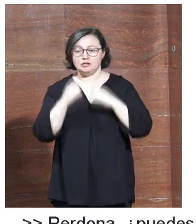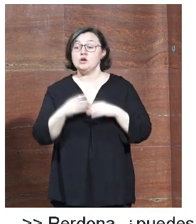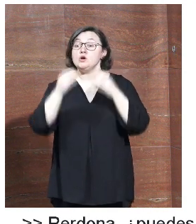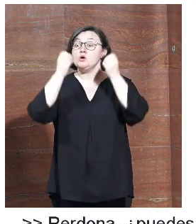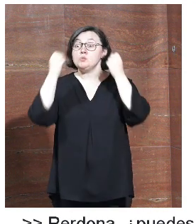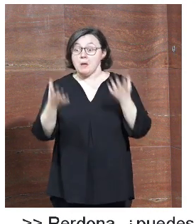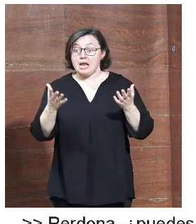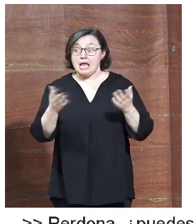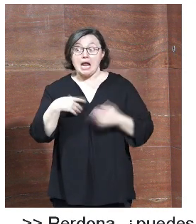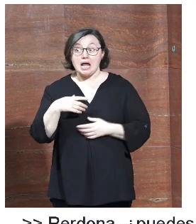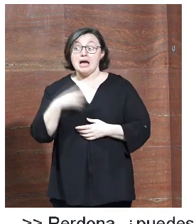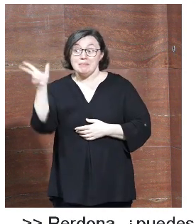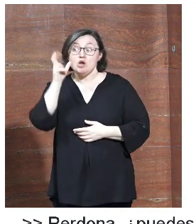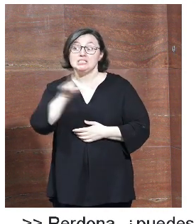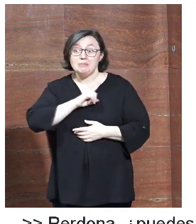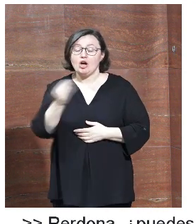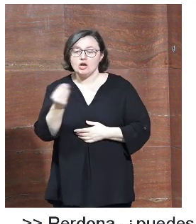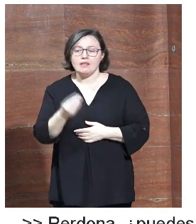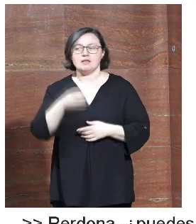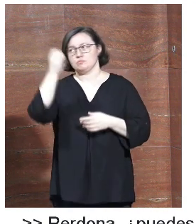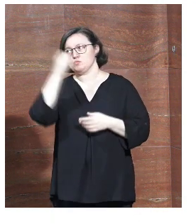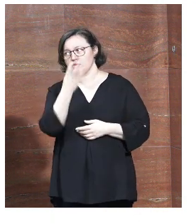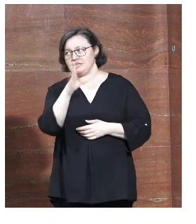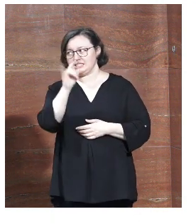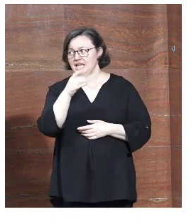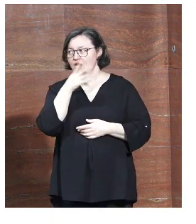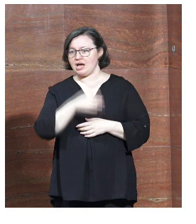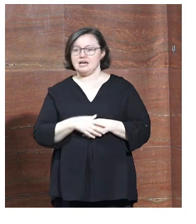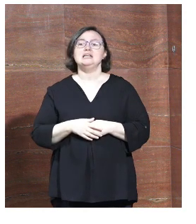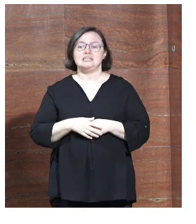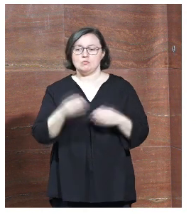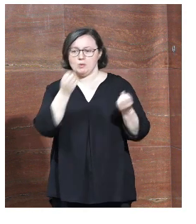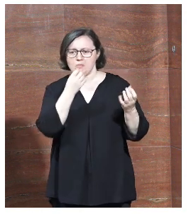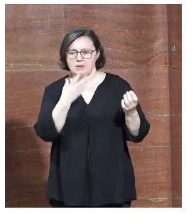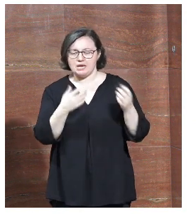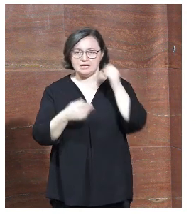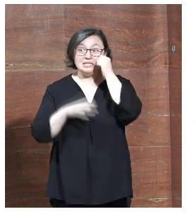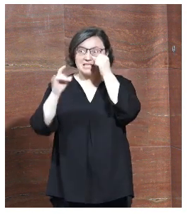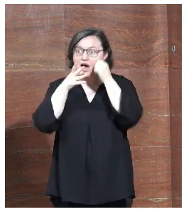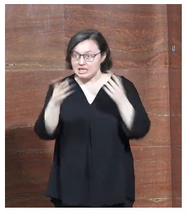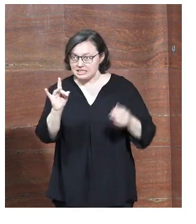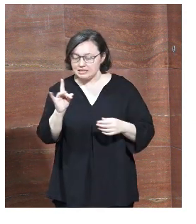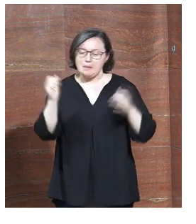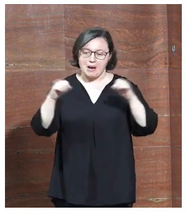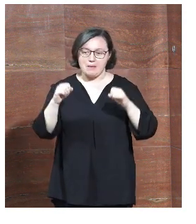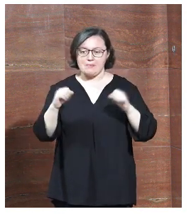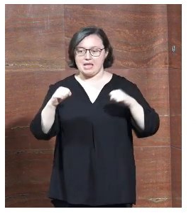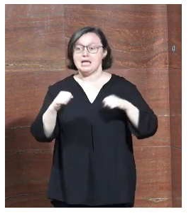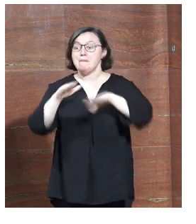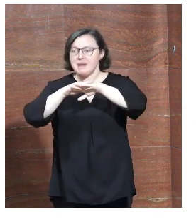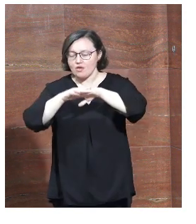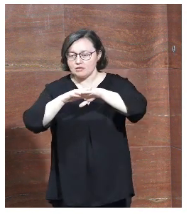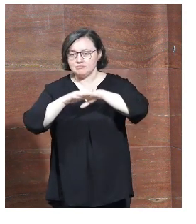bien. ¿Ahora me oís mejor? No. Muy bien. Sí, ahora sí. Vale. Perdón,